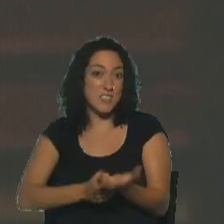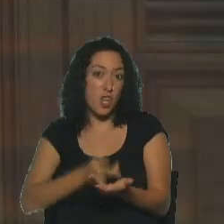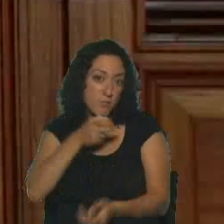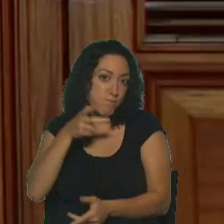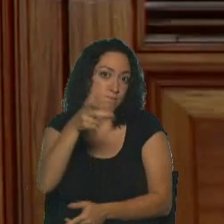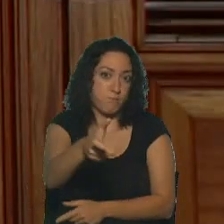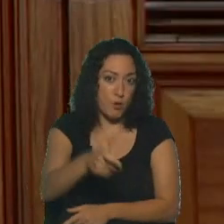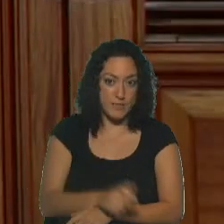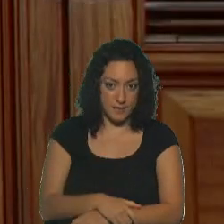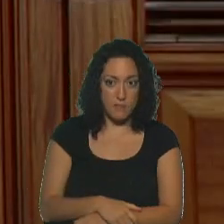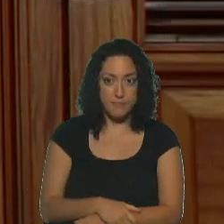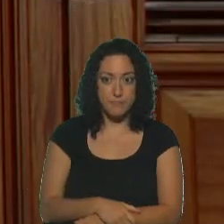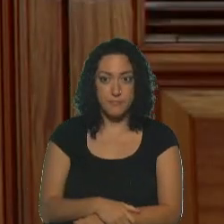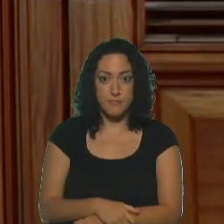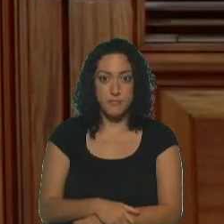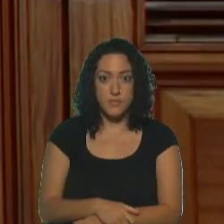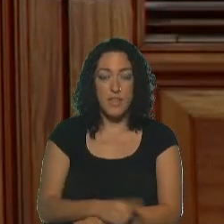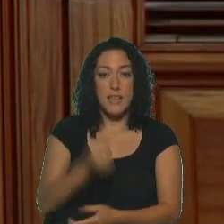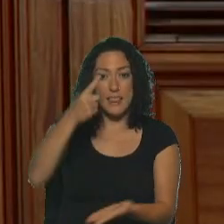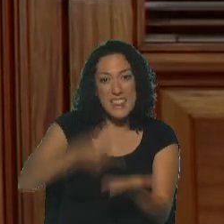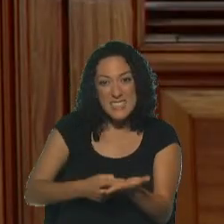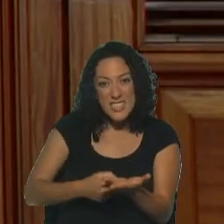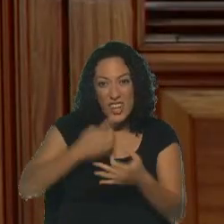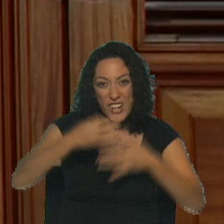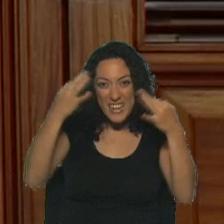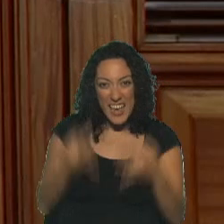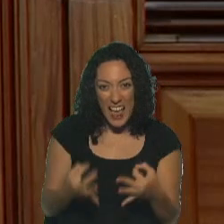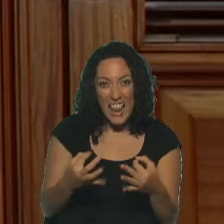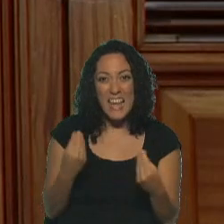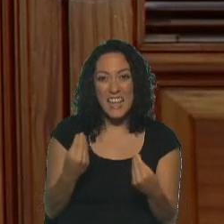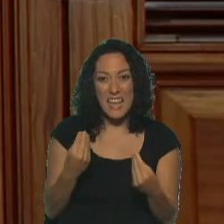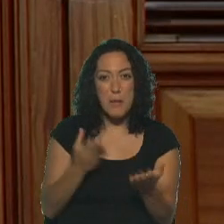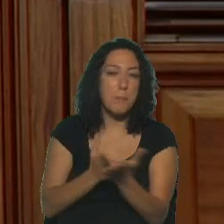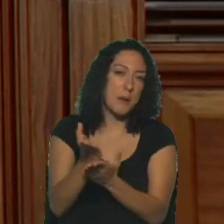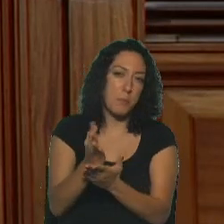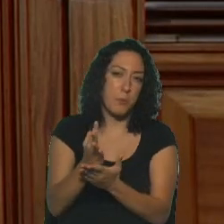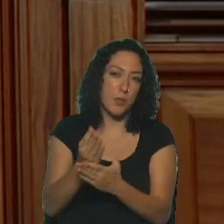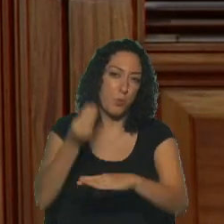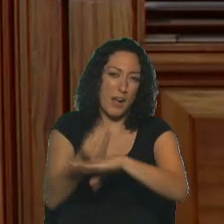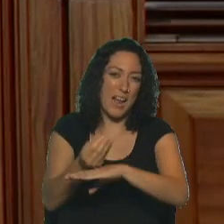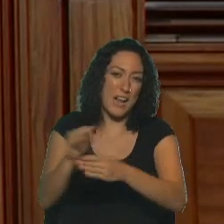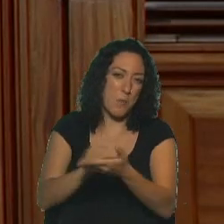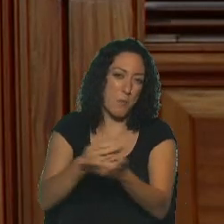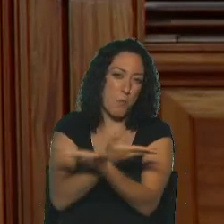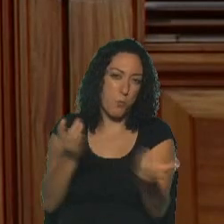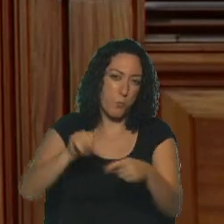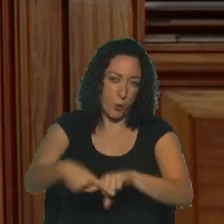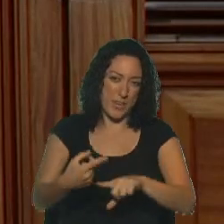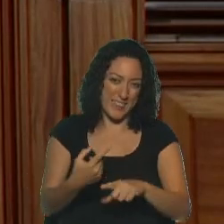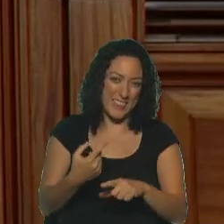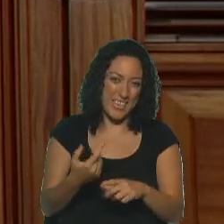dice: la condena real que dan es la inhabilitación perpetua a ejercer cargos